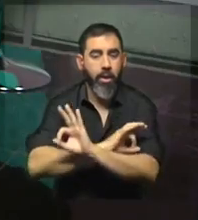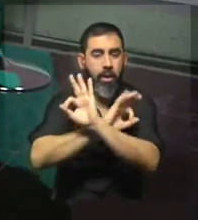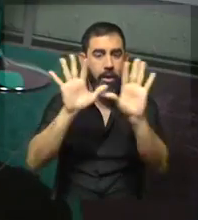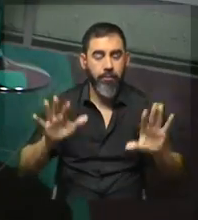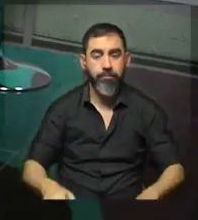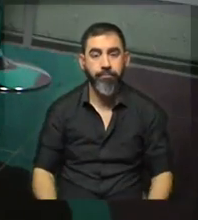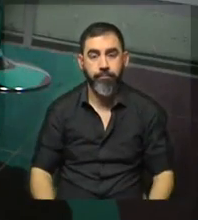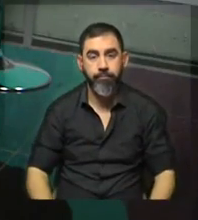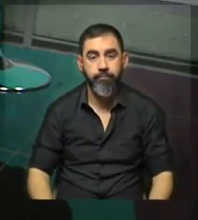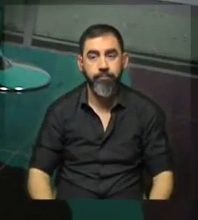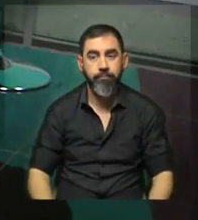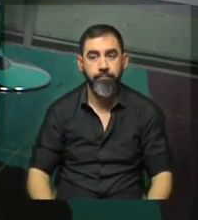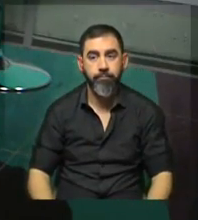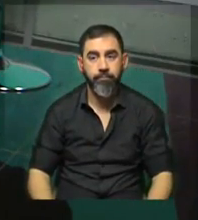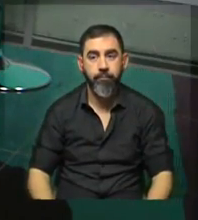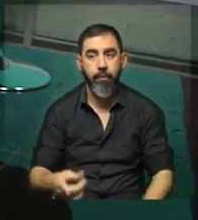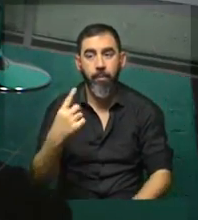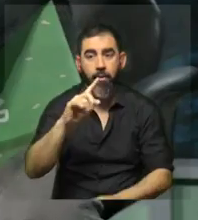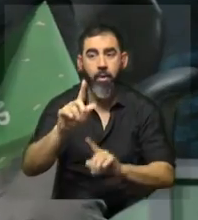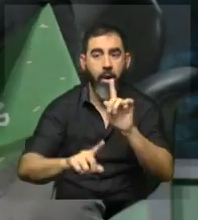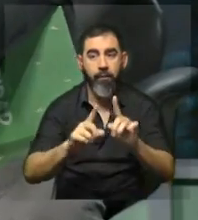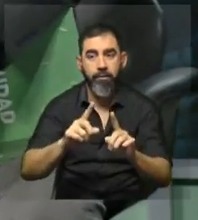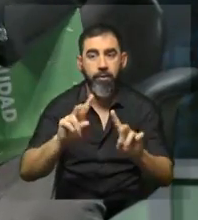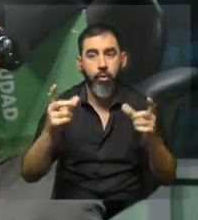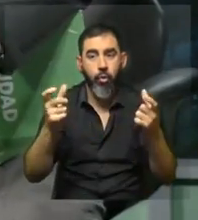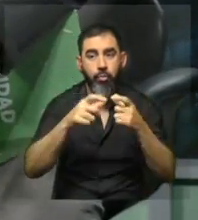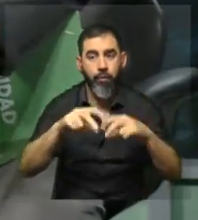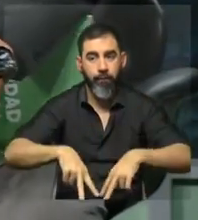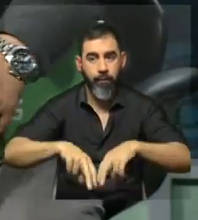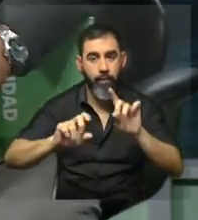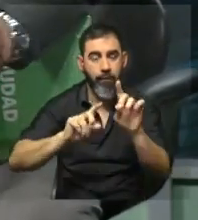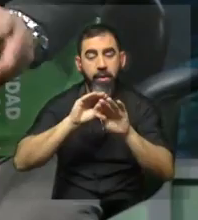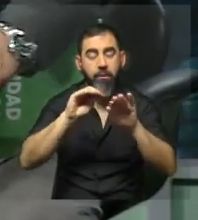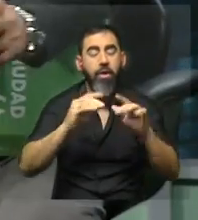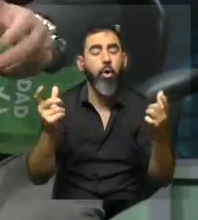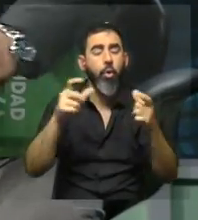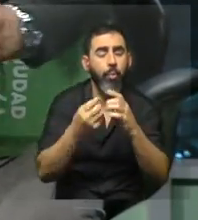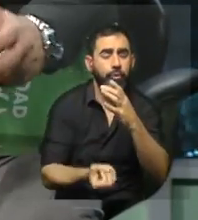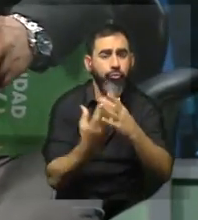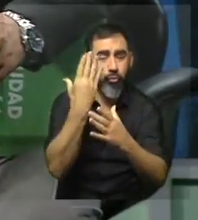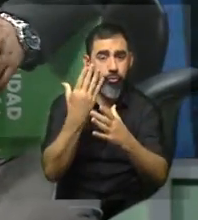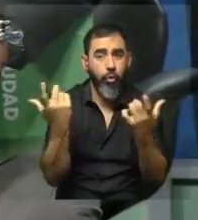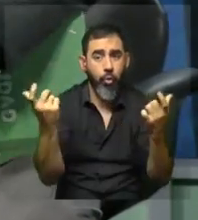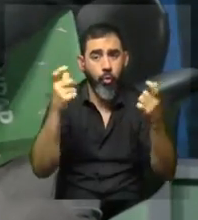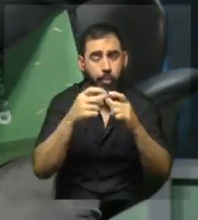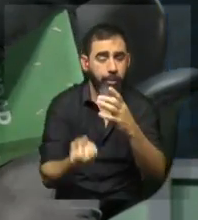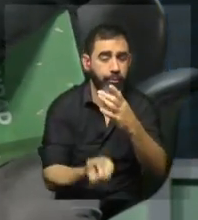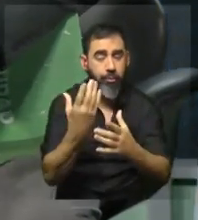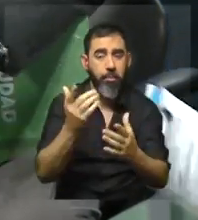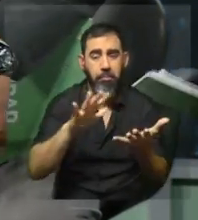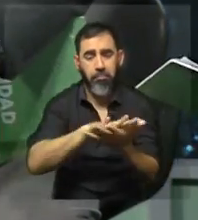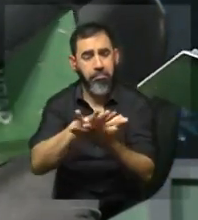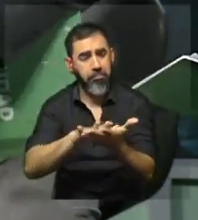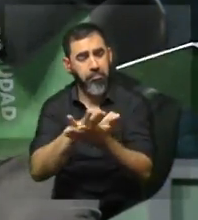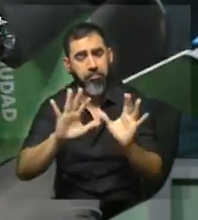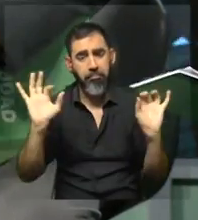Pero que no, a veces el ámbito no es la comisión investigadora, porque a veces se anuncia, vamos a hacer una comisión investigadora, se hace la comisión investigadora, y después no pasa nada y